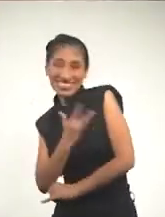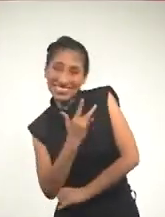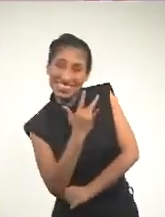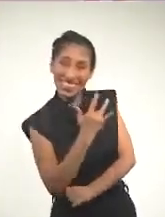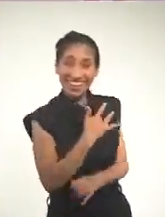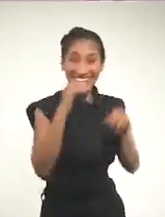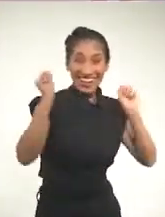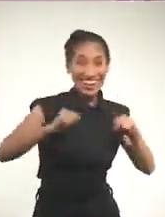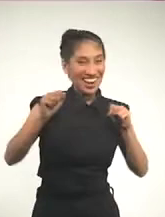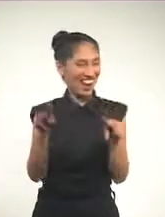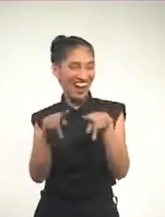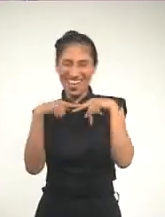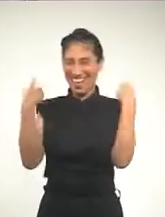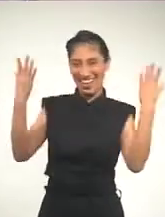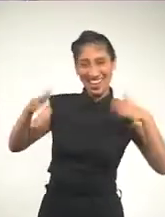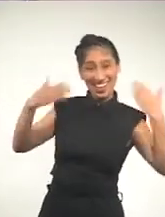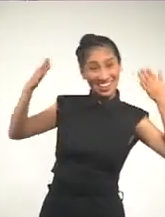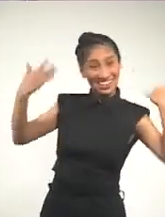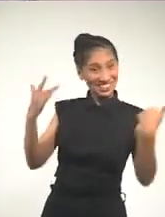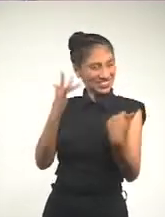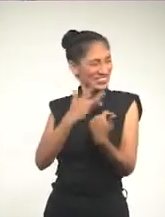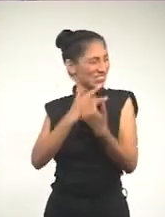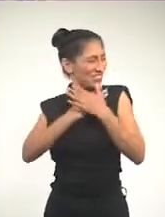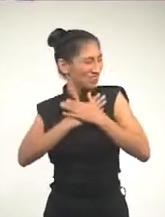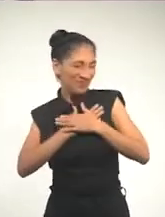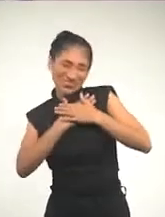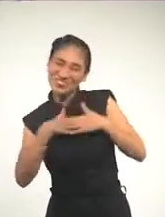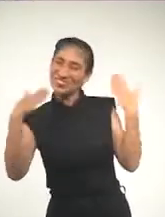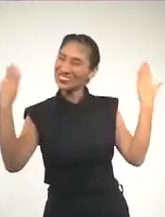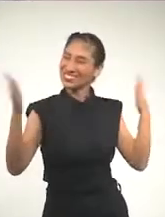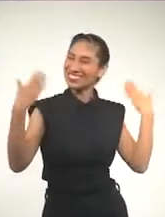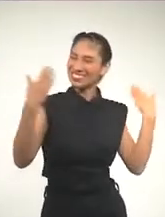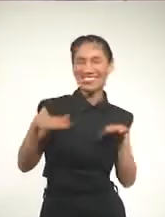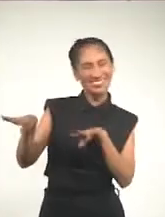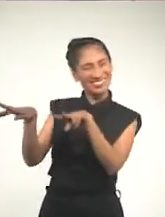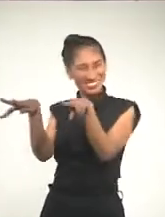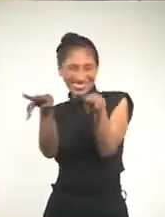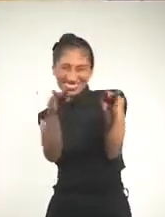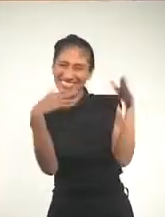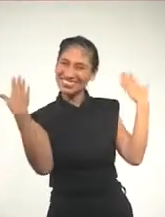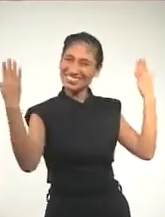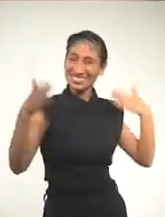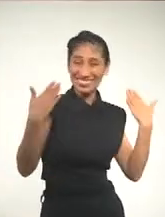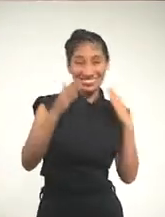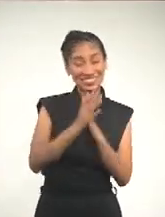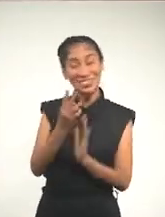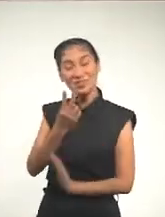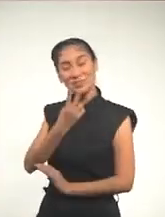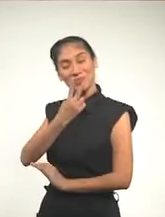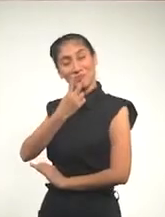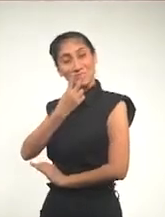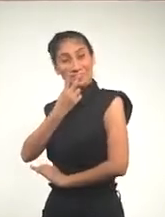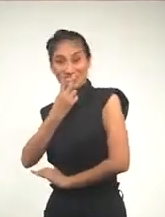es esa emoción? Creo que es la alegría. Si yo me siento contento, este mundo alegraré.